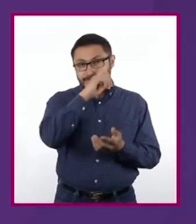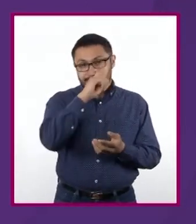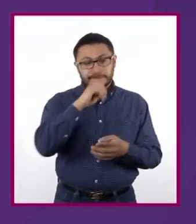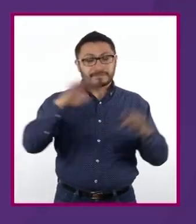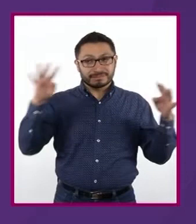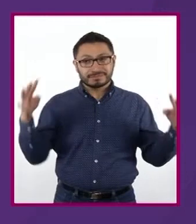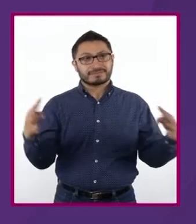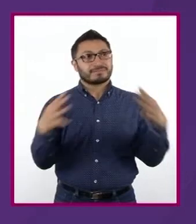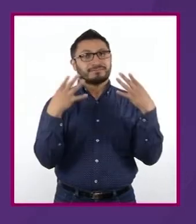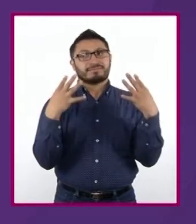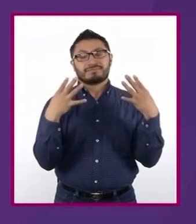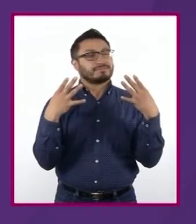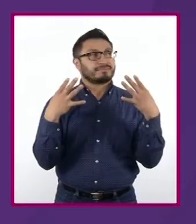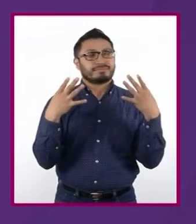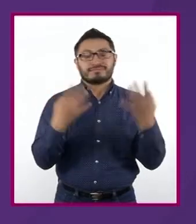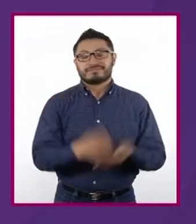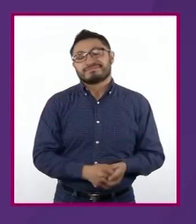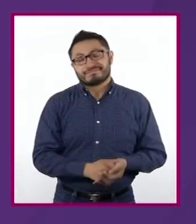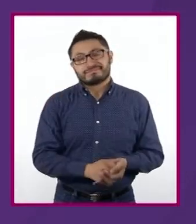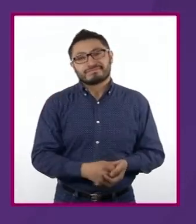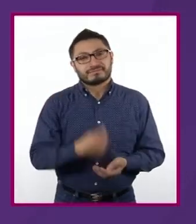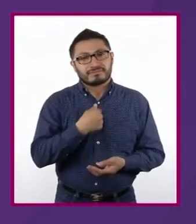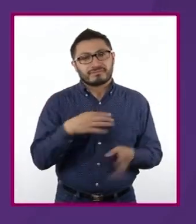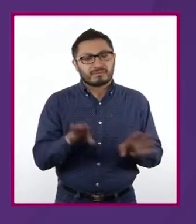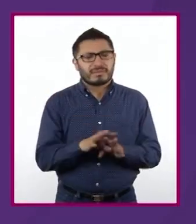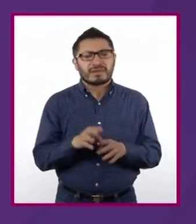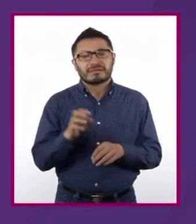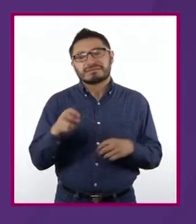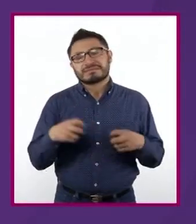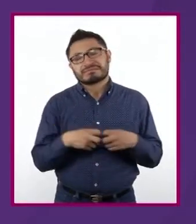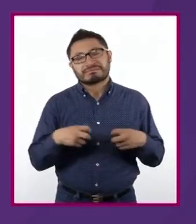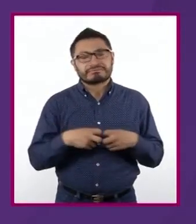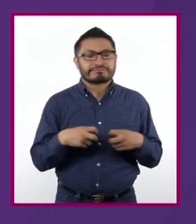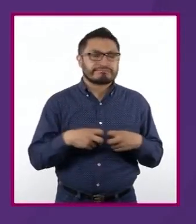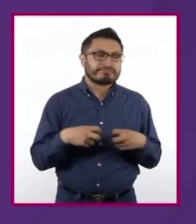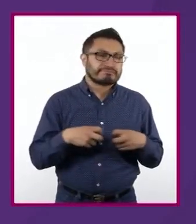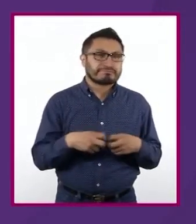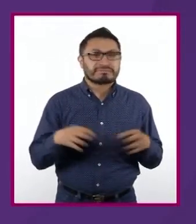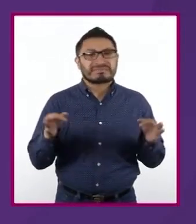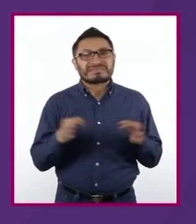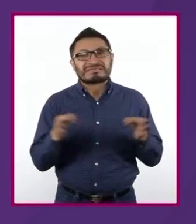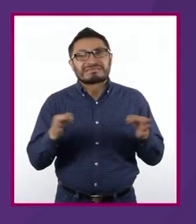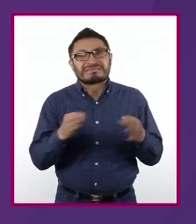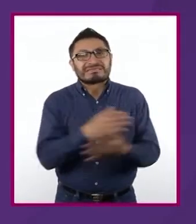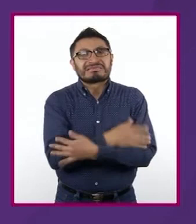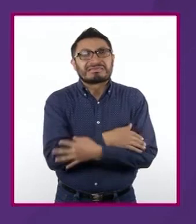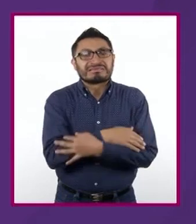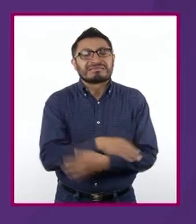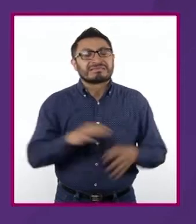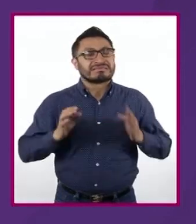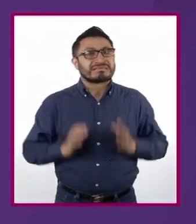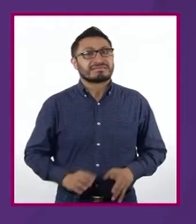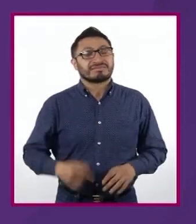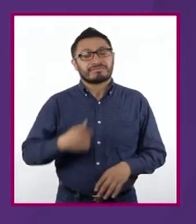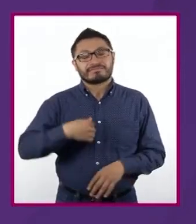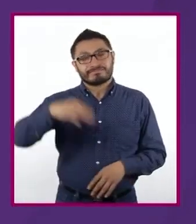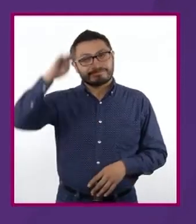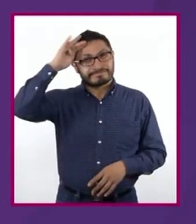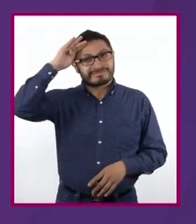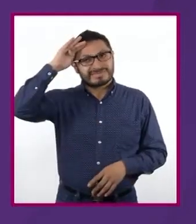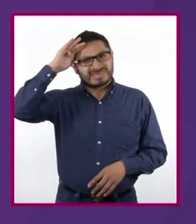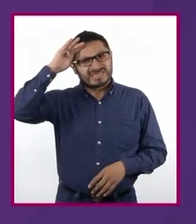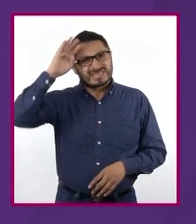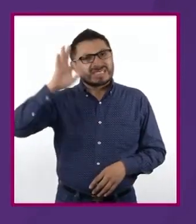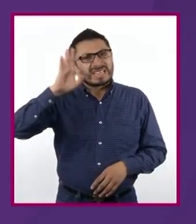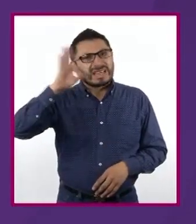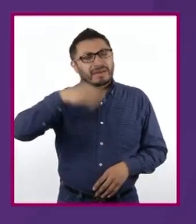me quedaron viendo, me puse nerviosa, fría, y pensé, ¿qué